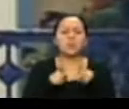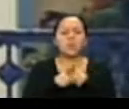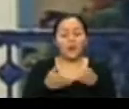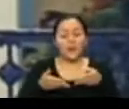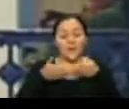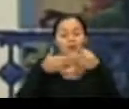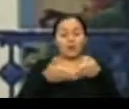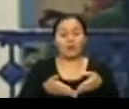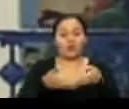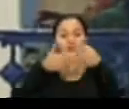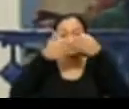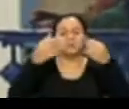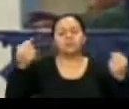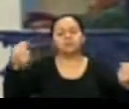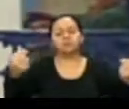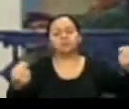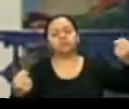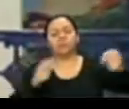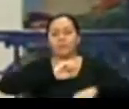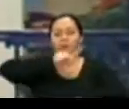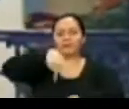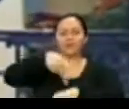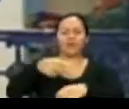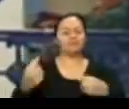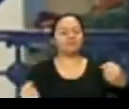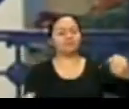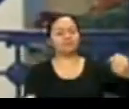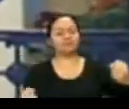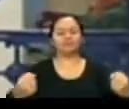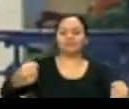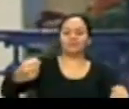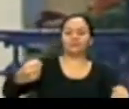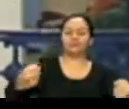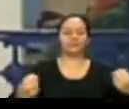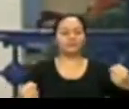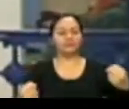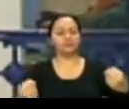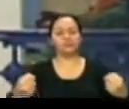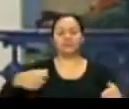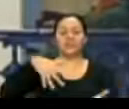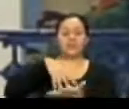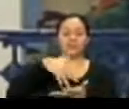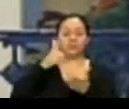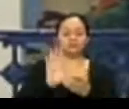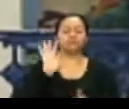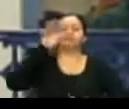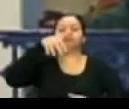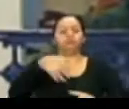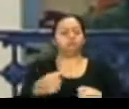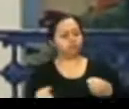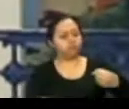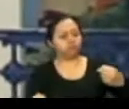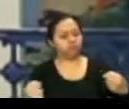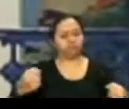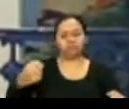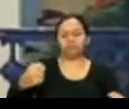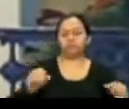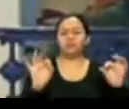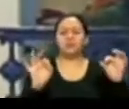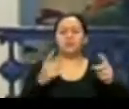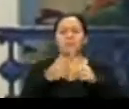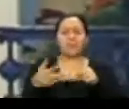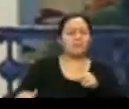barco que ha navegado muy bien, que se ha reforzado, que flota de mejor manera, pero de repente se encuentra con